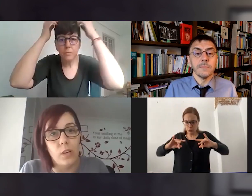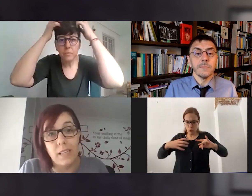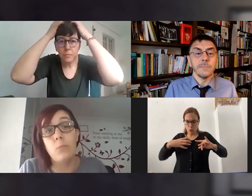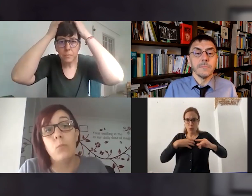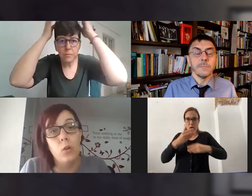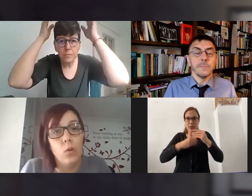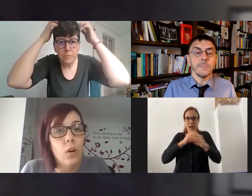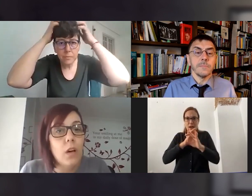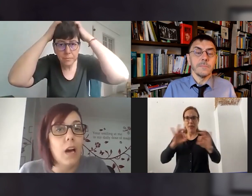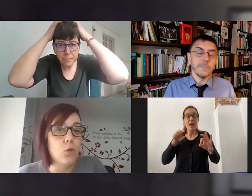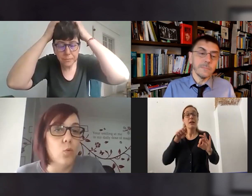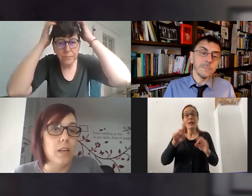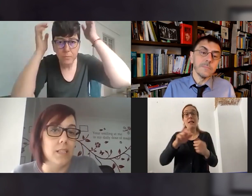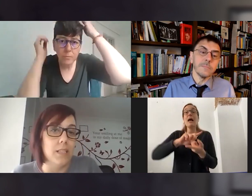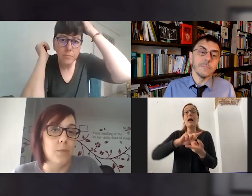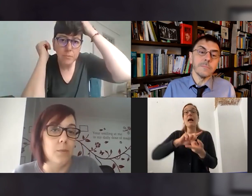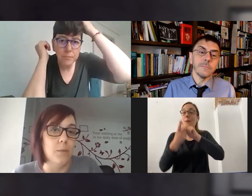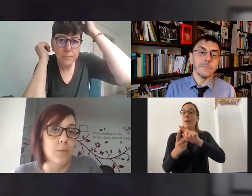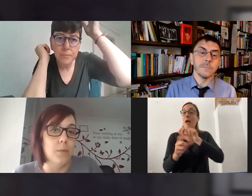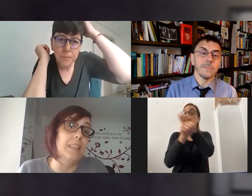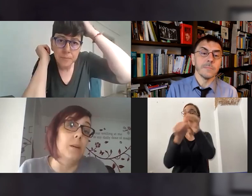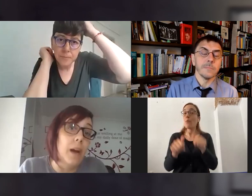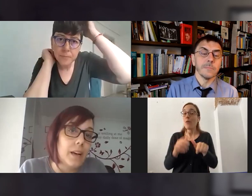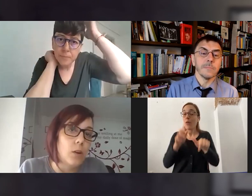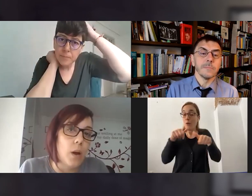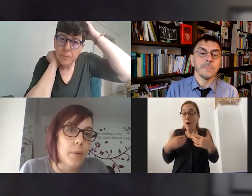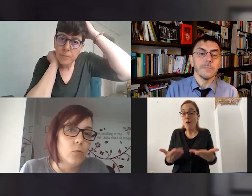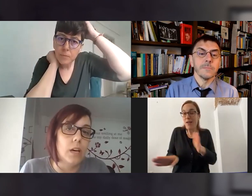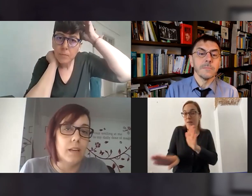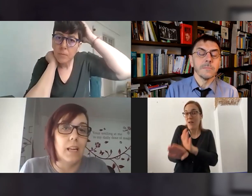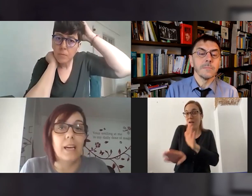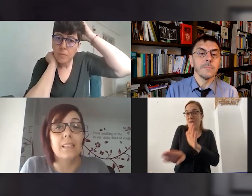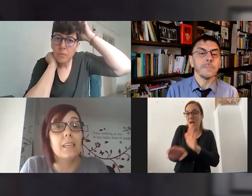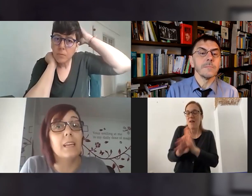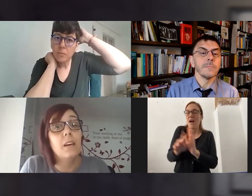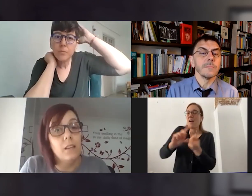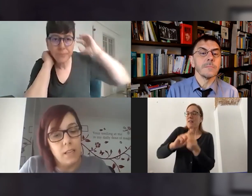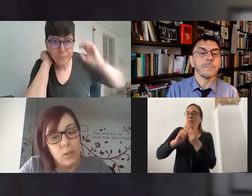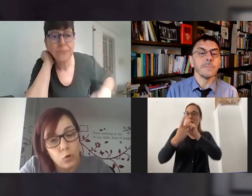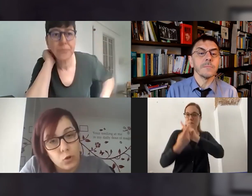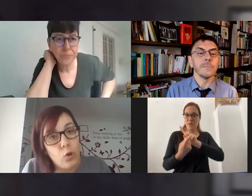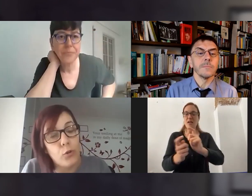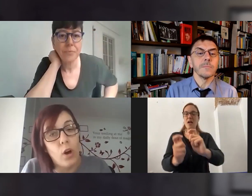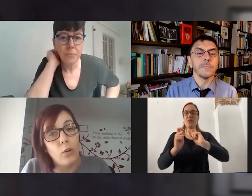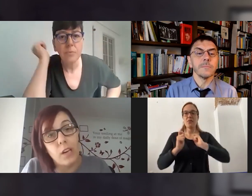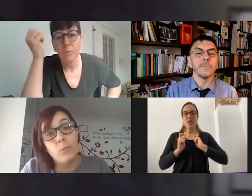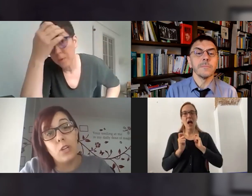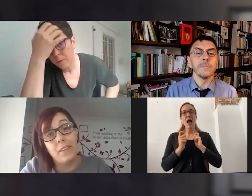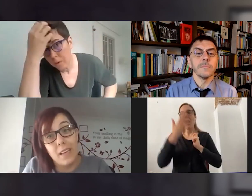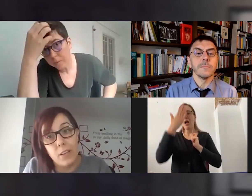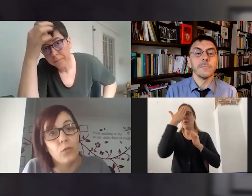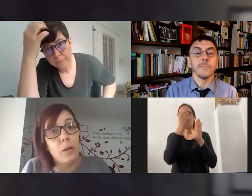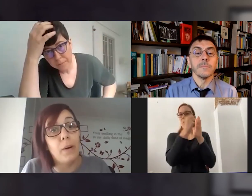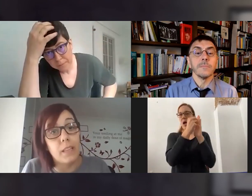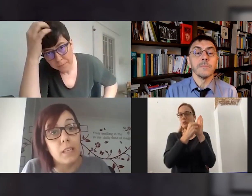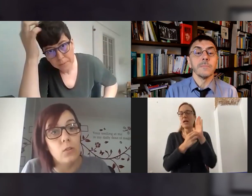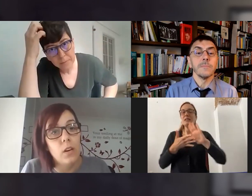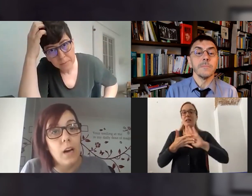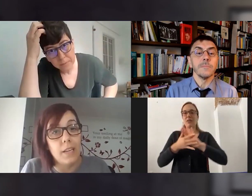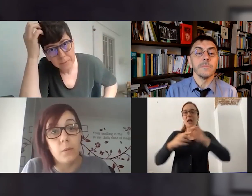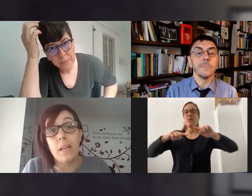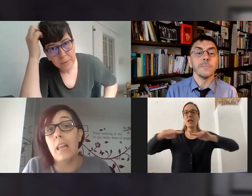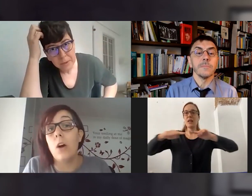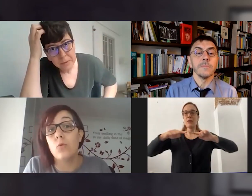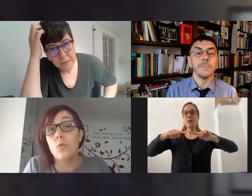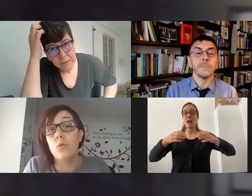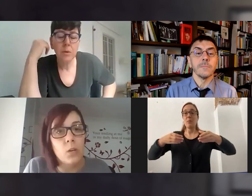en el modelo actual que se viene, porque ya te marca una pauta de que la gente el Consejo Ciudadano, digamos, la dirección del partido